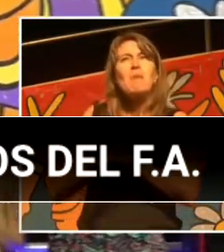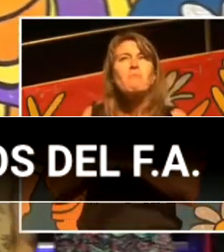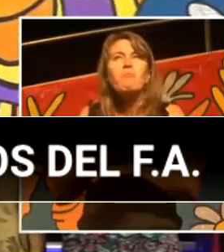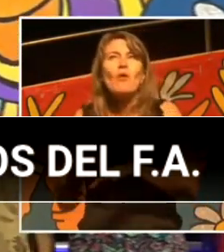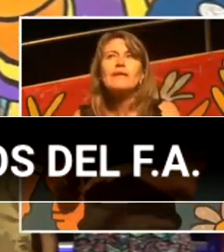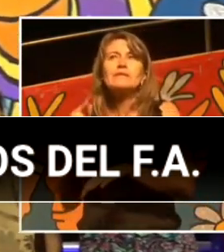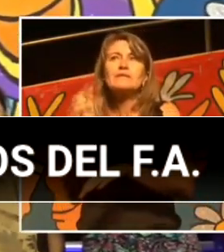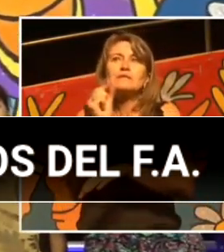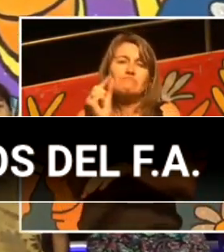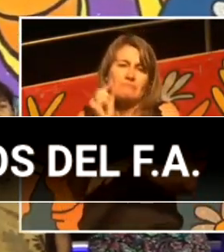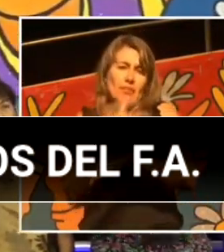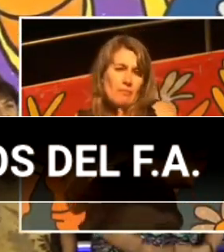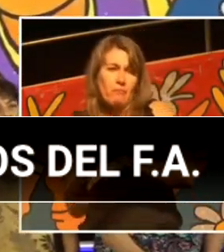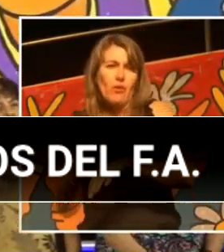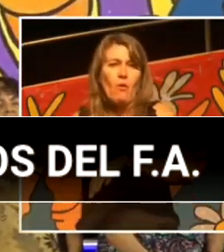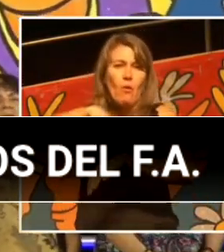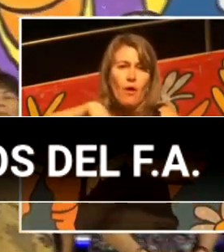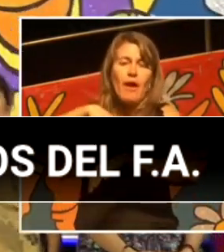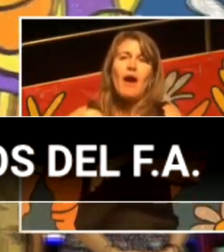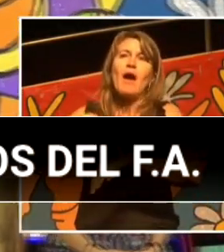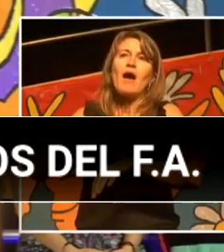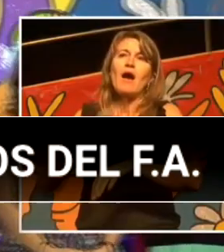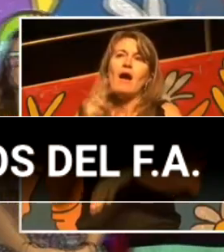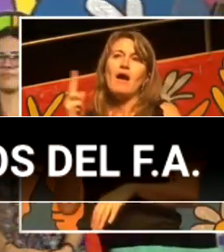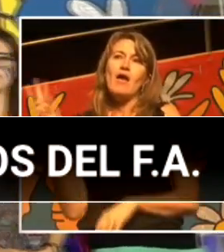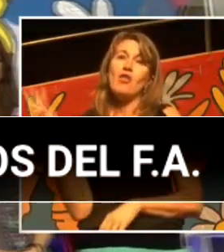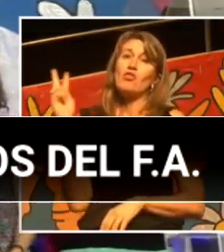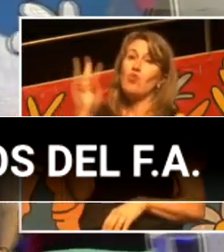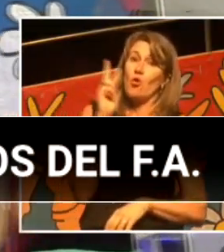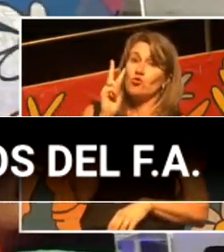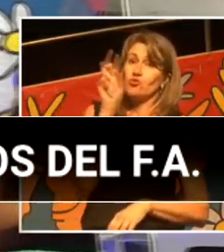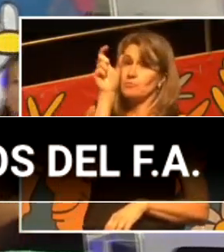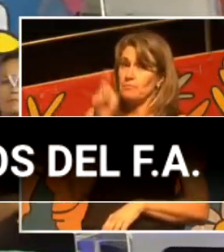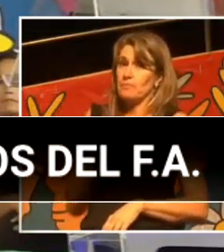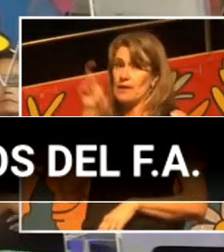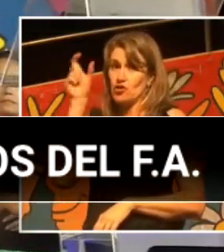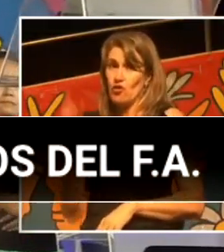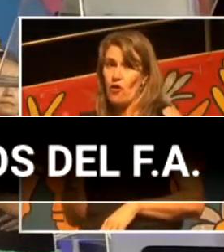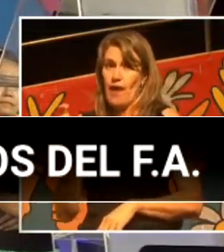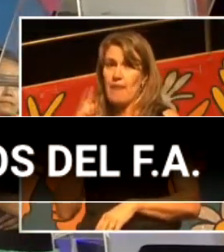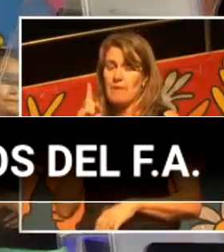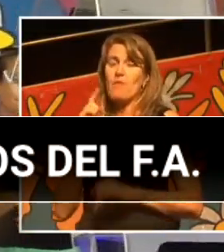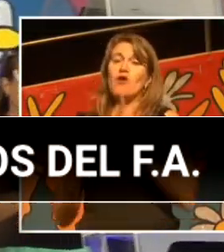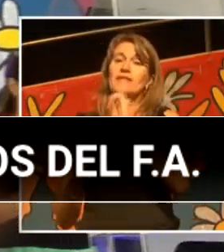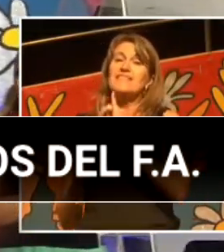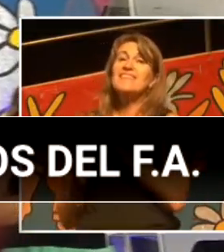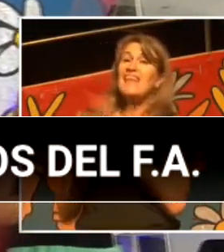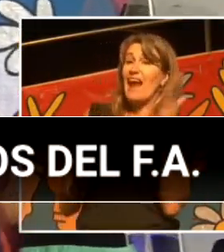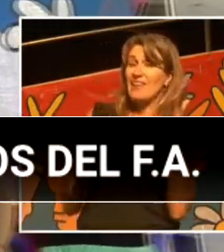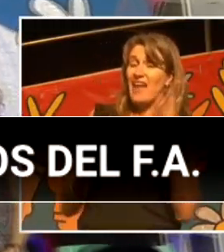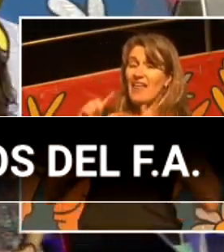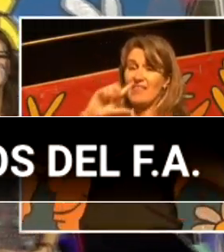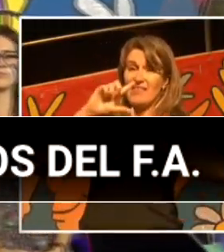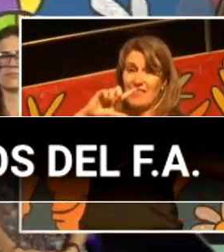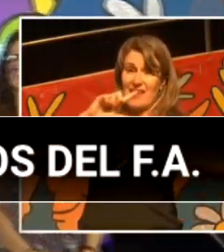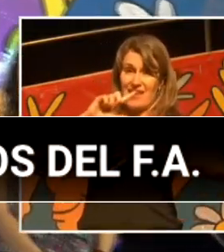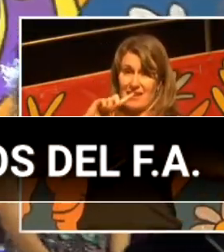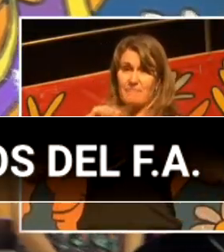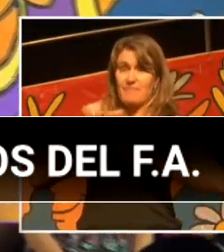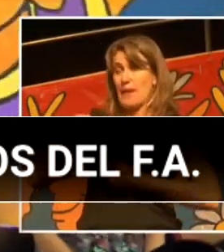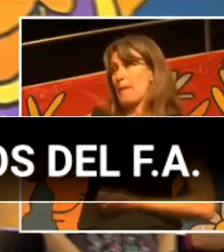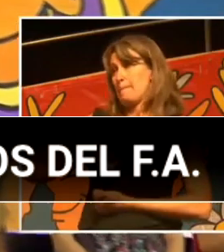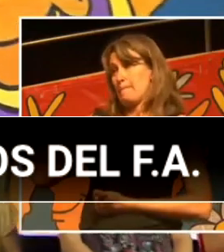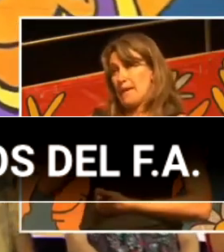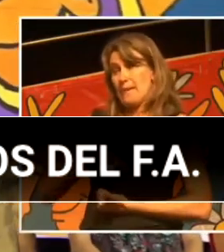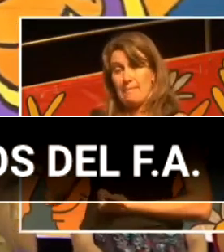después los dos hombres más influyentes de la izquierda latinoamericana Pepe